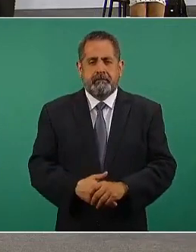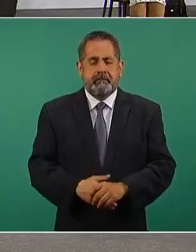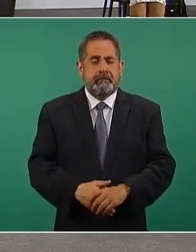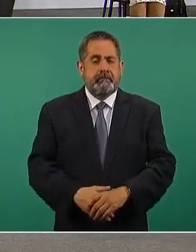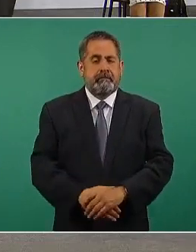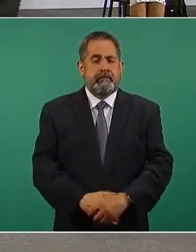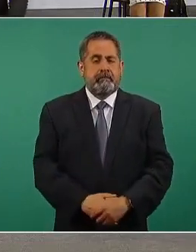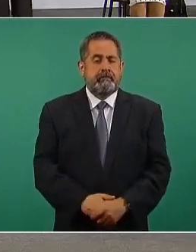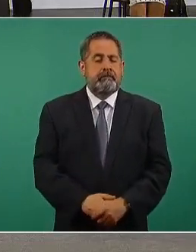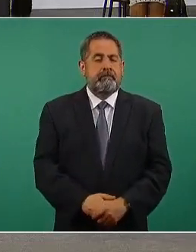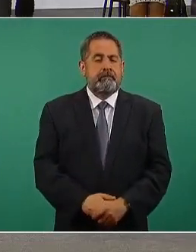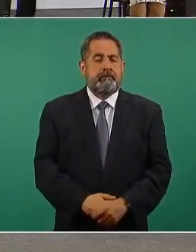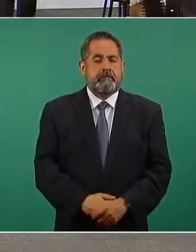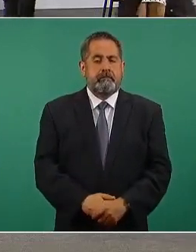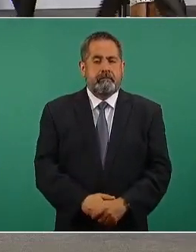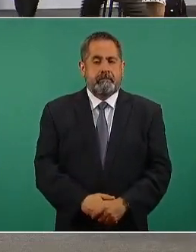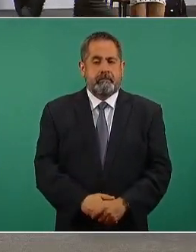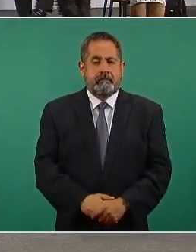Gracias.